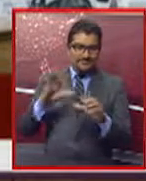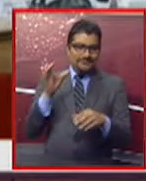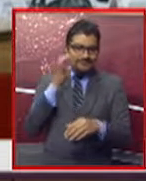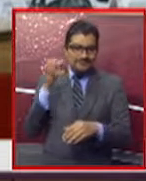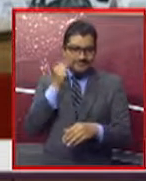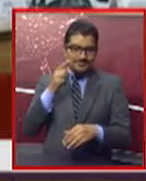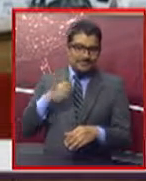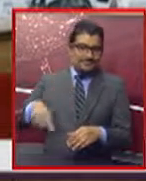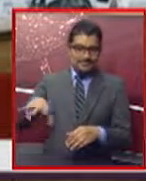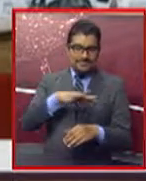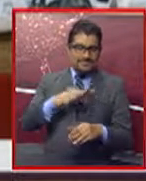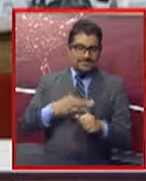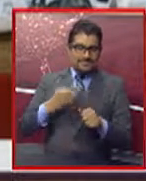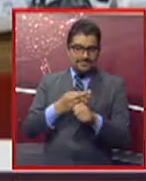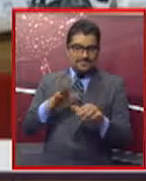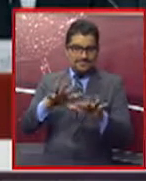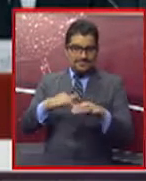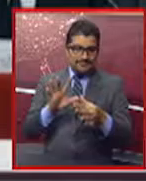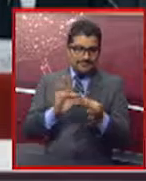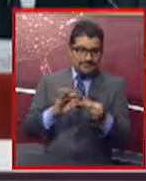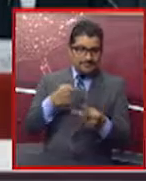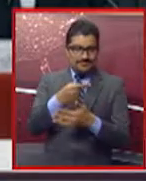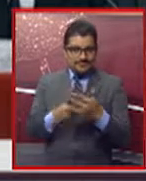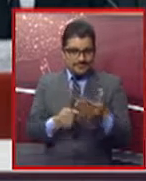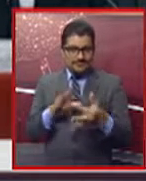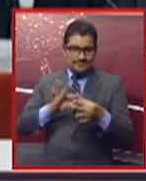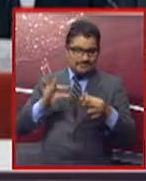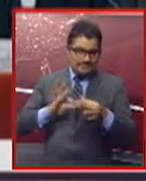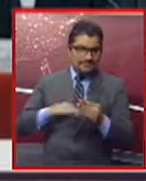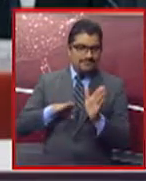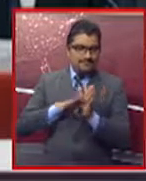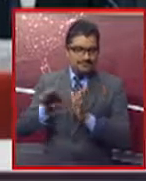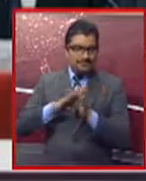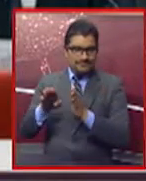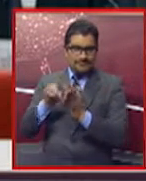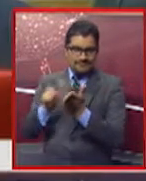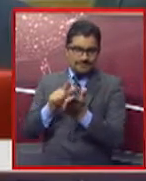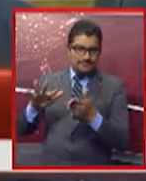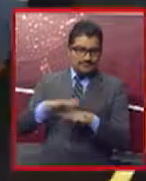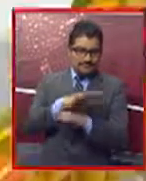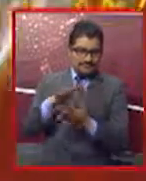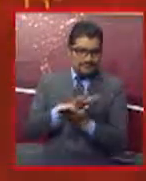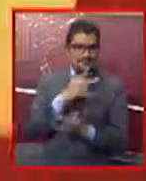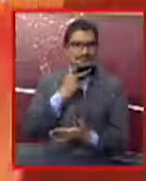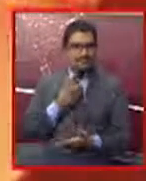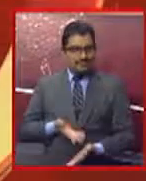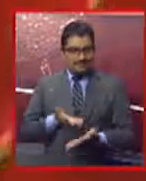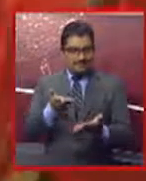Cámara de Diputados el secretario de Energía, quien explica avances de la reforma energética.